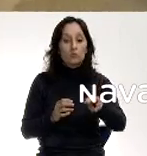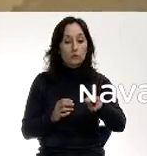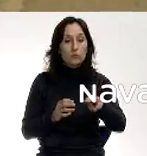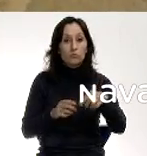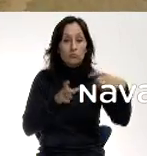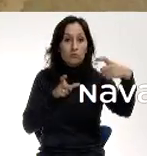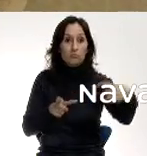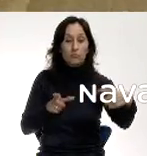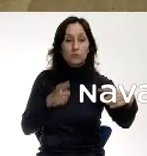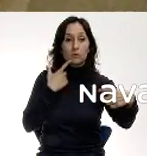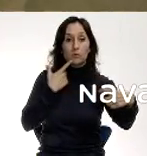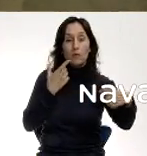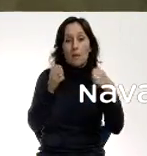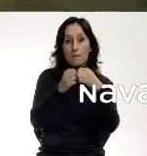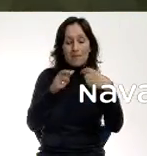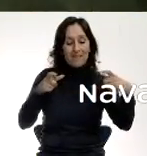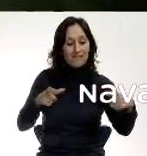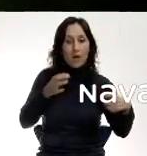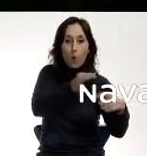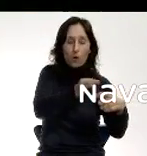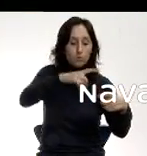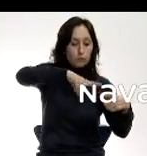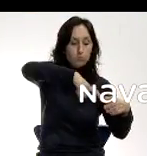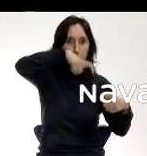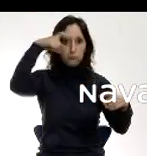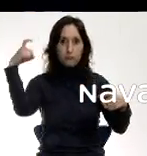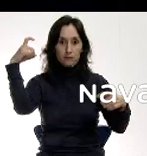poder levantar esa losa y las 2 que tiene al lado.